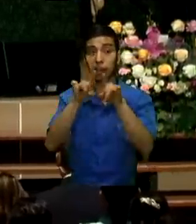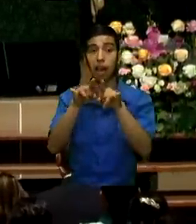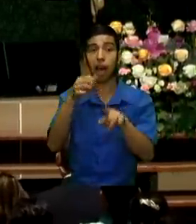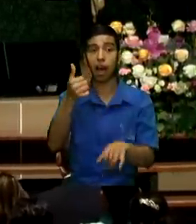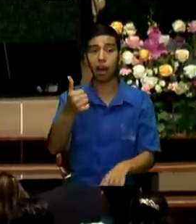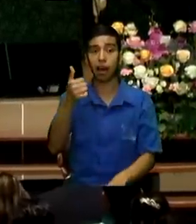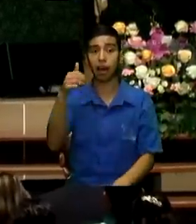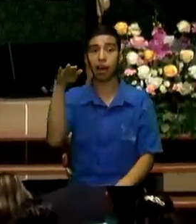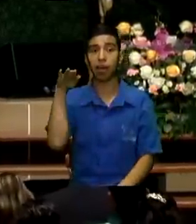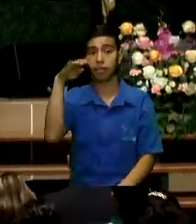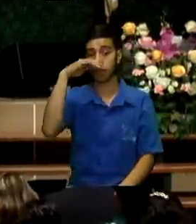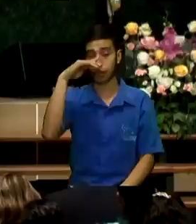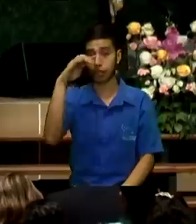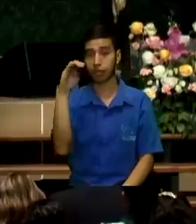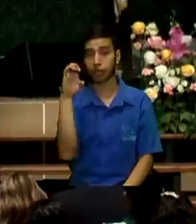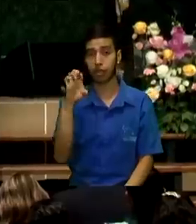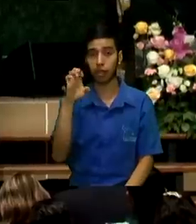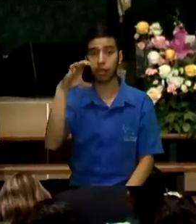¡Aleluya!